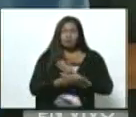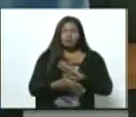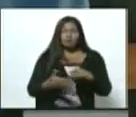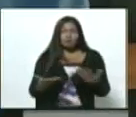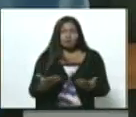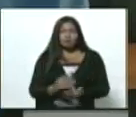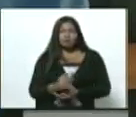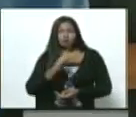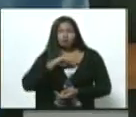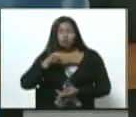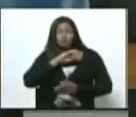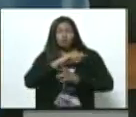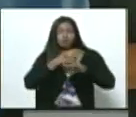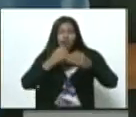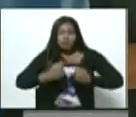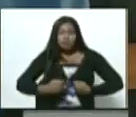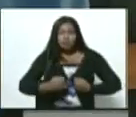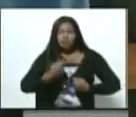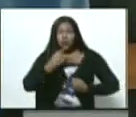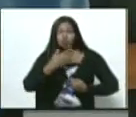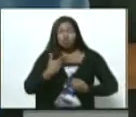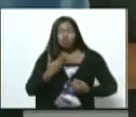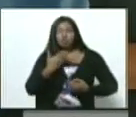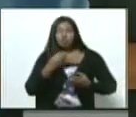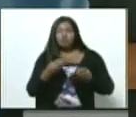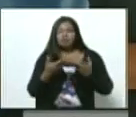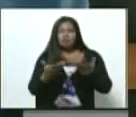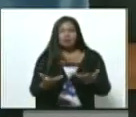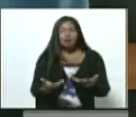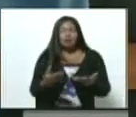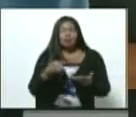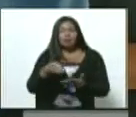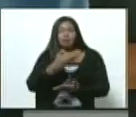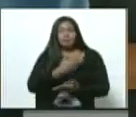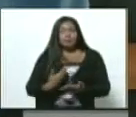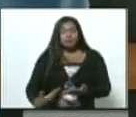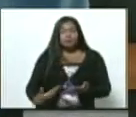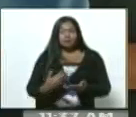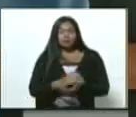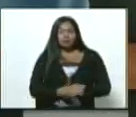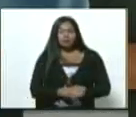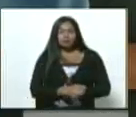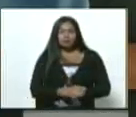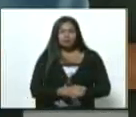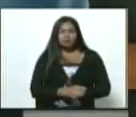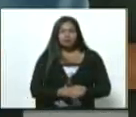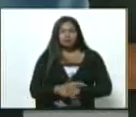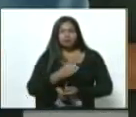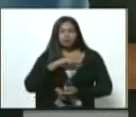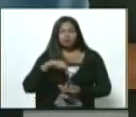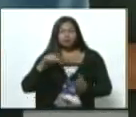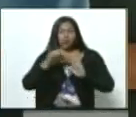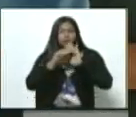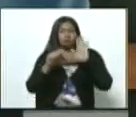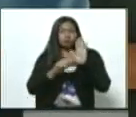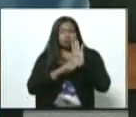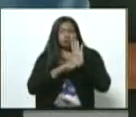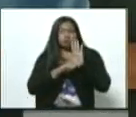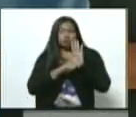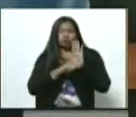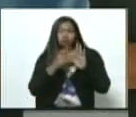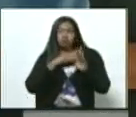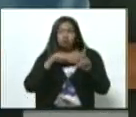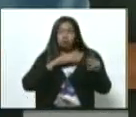se fortalece, es lo que yo quiero como mensaje dar, ciudadano presidente, nuestra Constitución y el